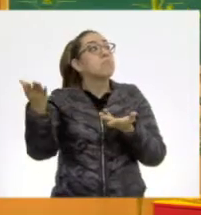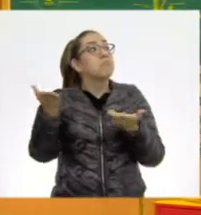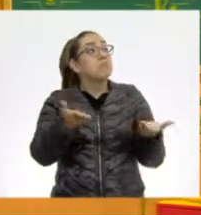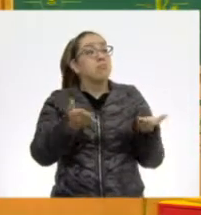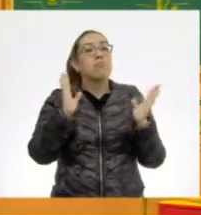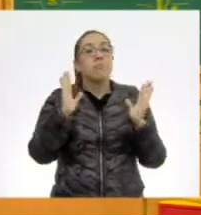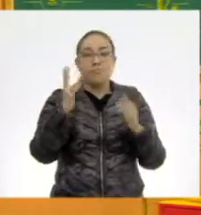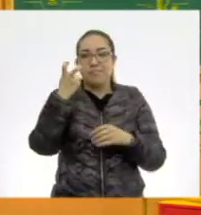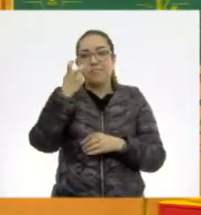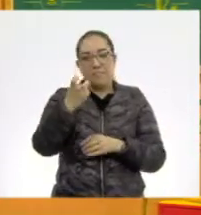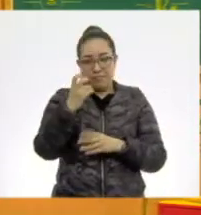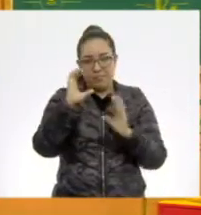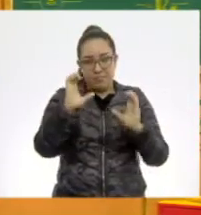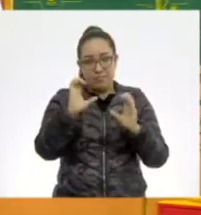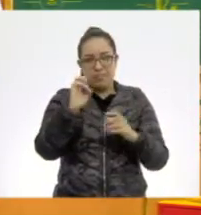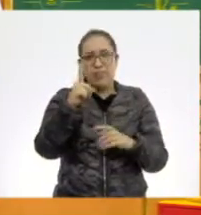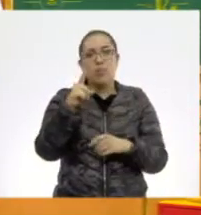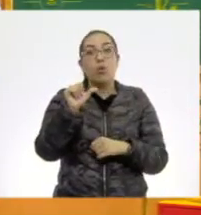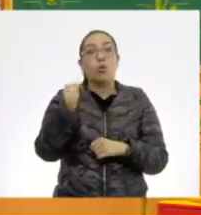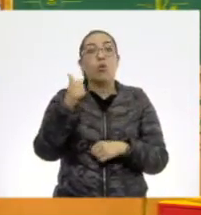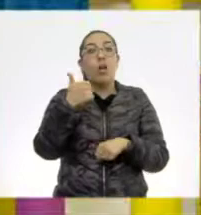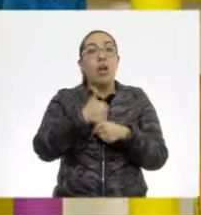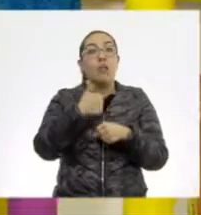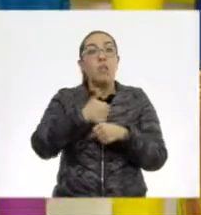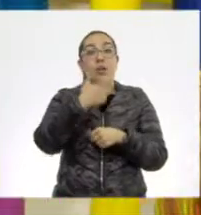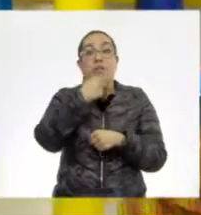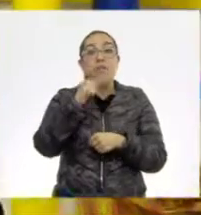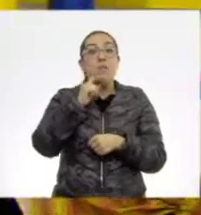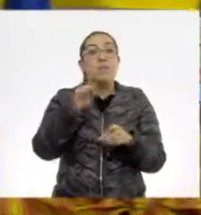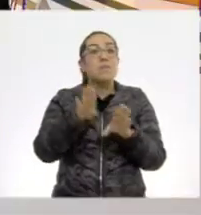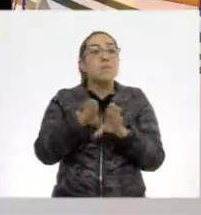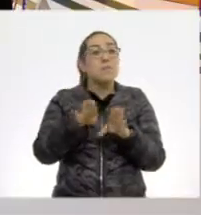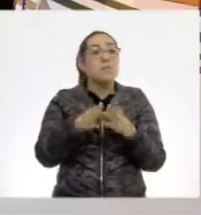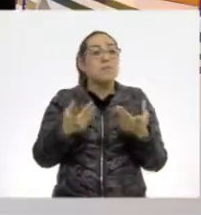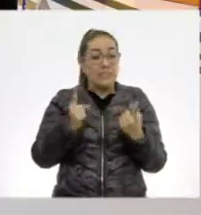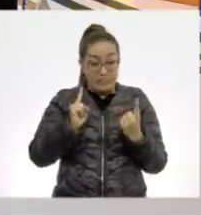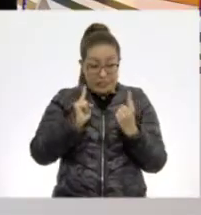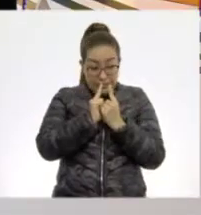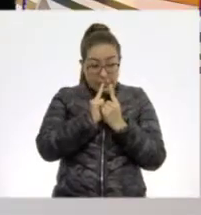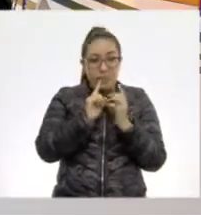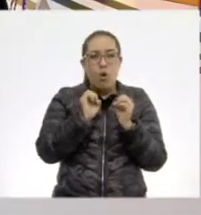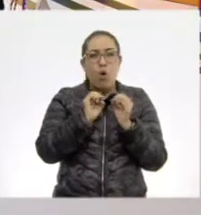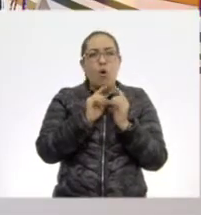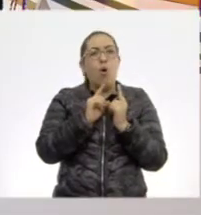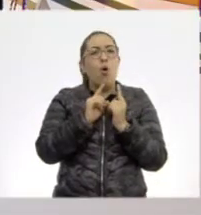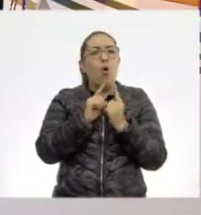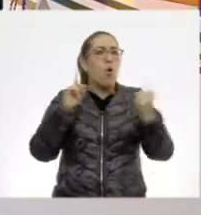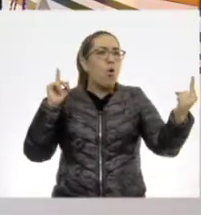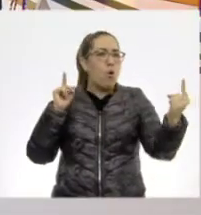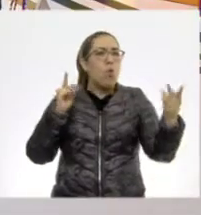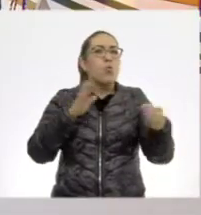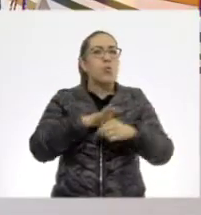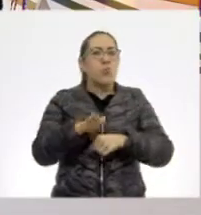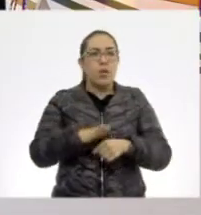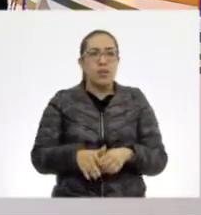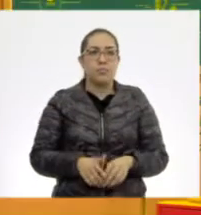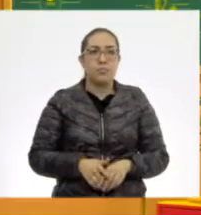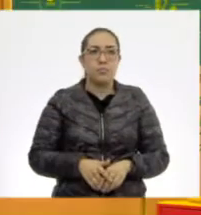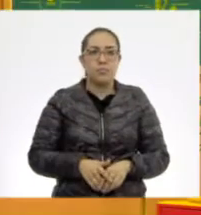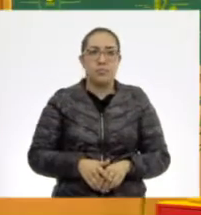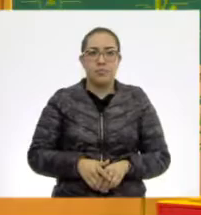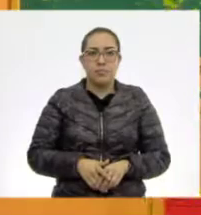personal. Pero, ¿qué tal tus abuelitos? ¡Ay, mis abuelitos! Mis abuelitos yo los quiero mucho y tengo